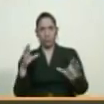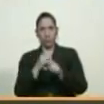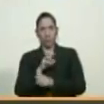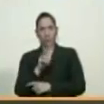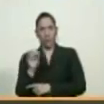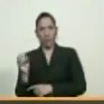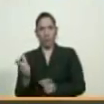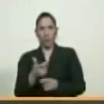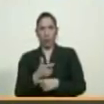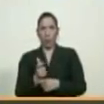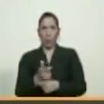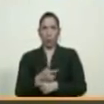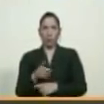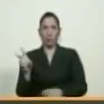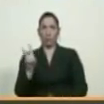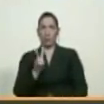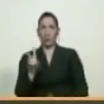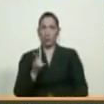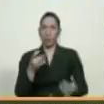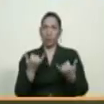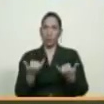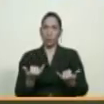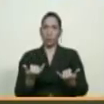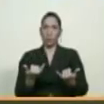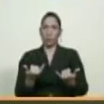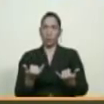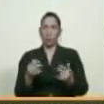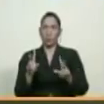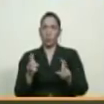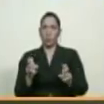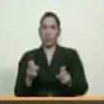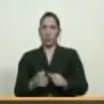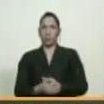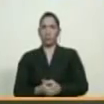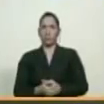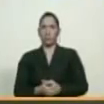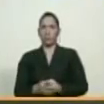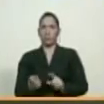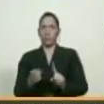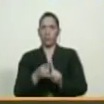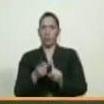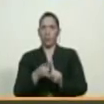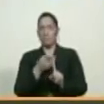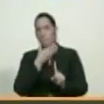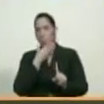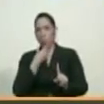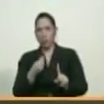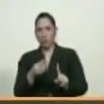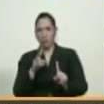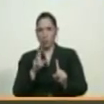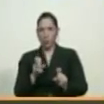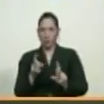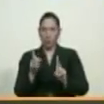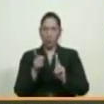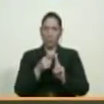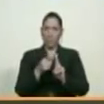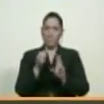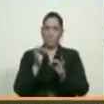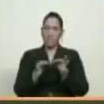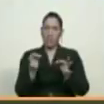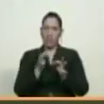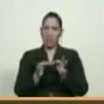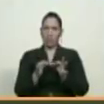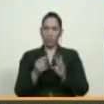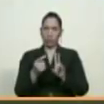agosto, Venezuela tiene ahora dos unidades de cuenta, el Bolívar Soberano y el Petro. En este